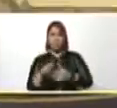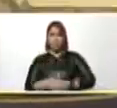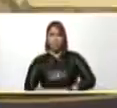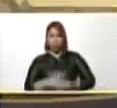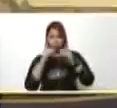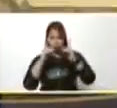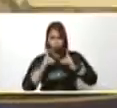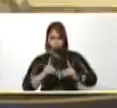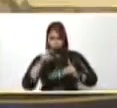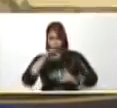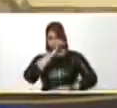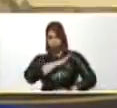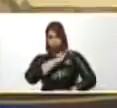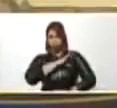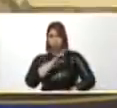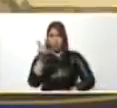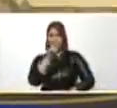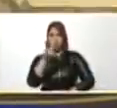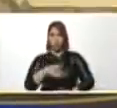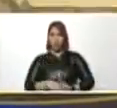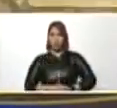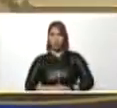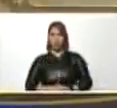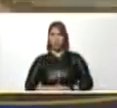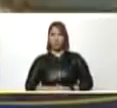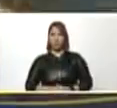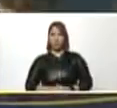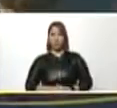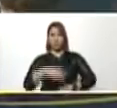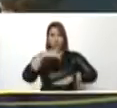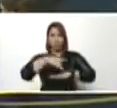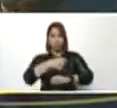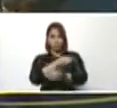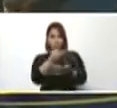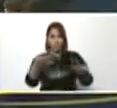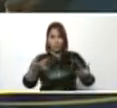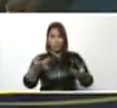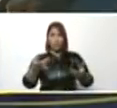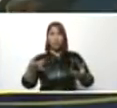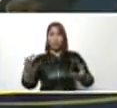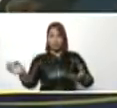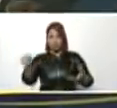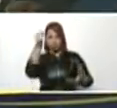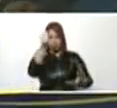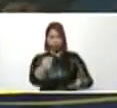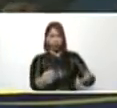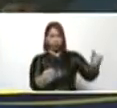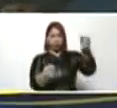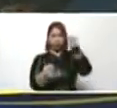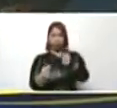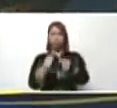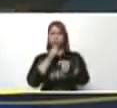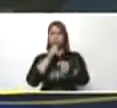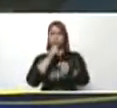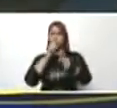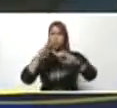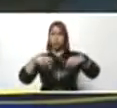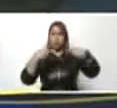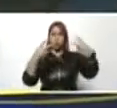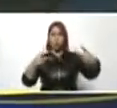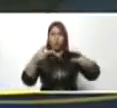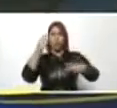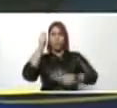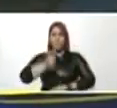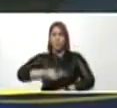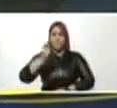y la sociedad venezolana. Les toca a ustedes designar los nuevos magistrados en la